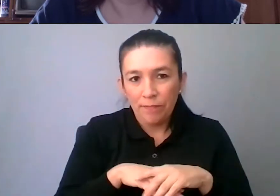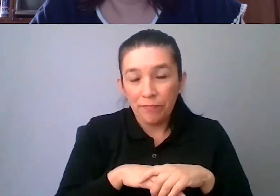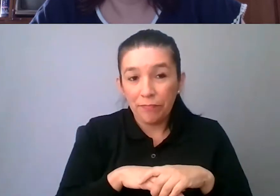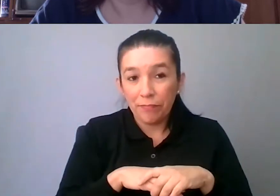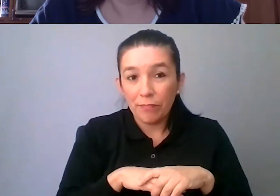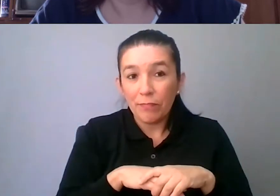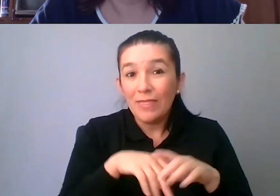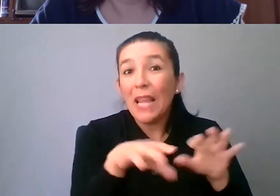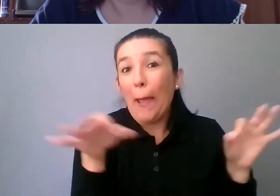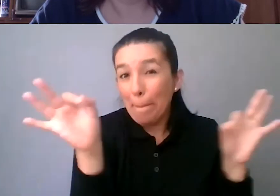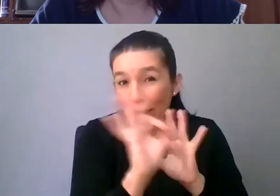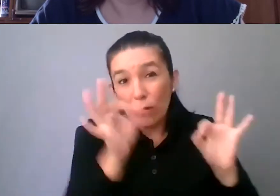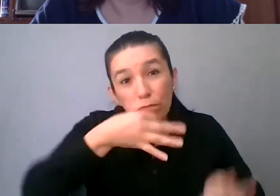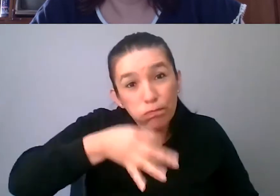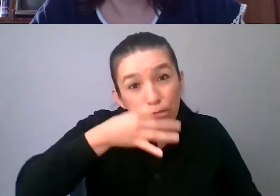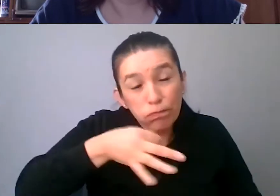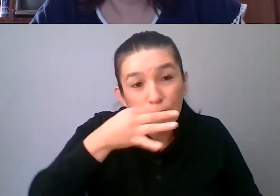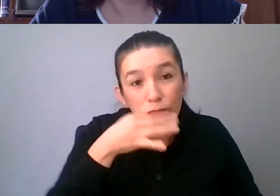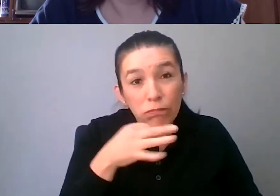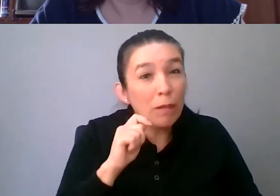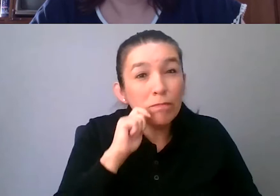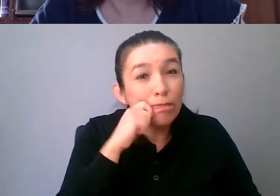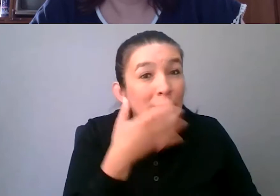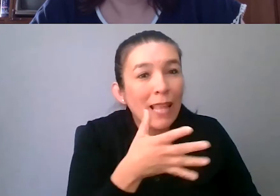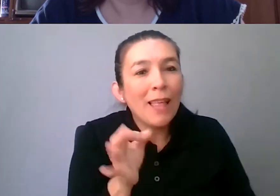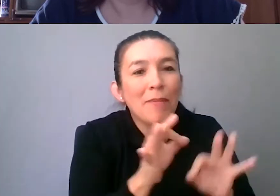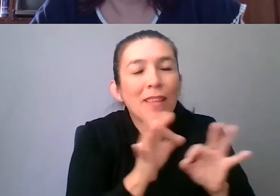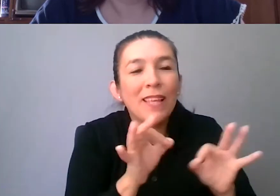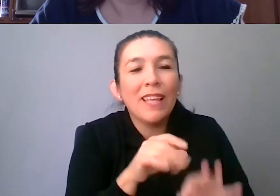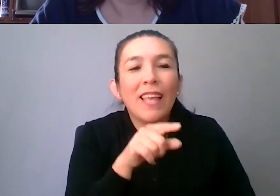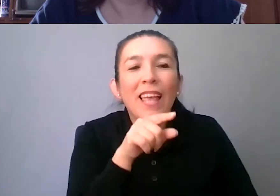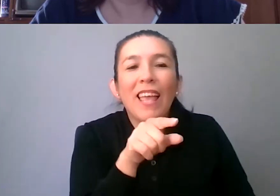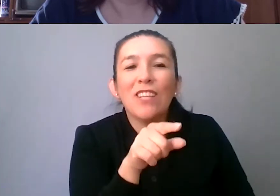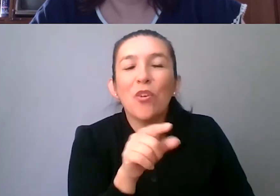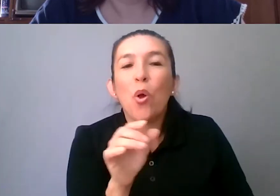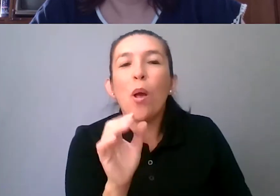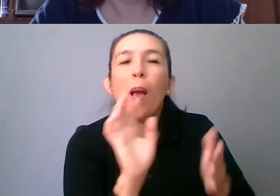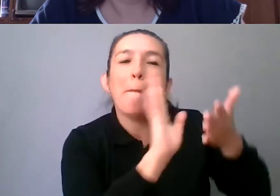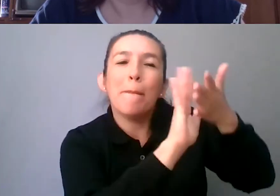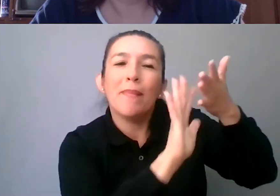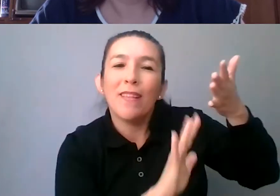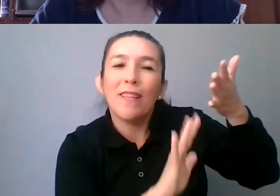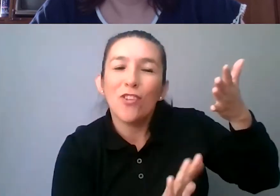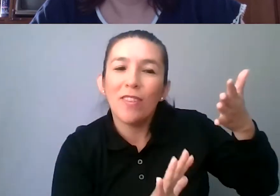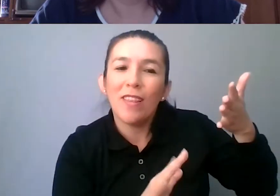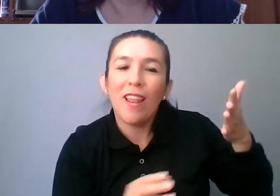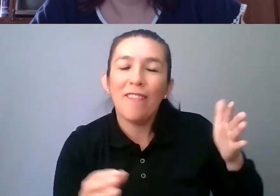y doy una explicación, doy un sentido, eso es el jaura de la figura. Y cuando a eso yo le